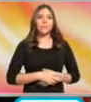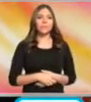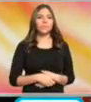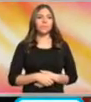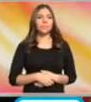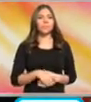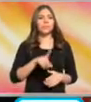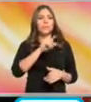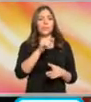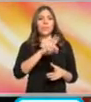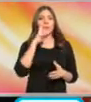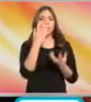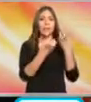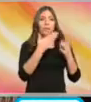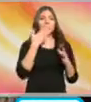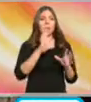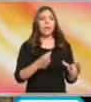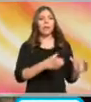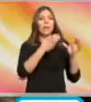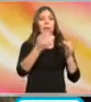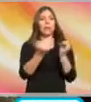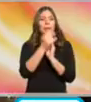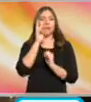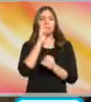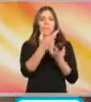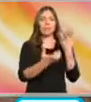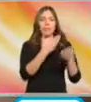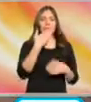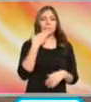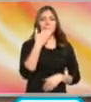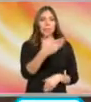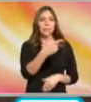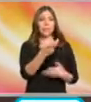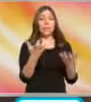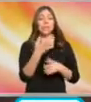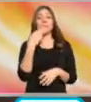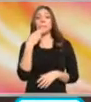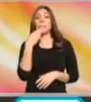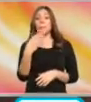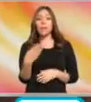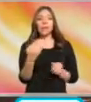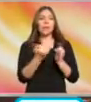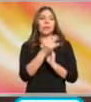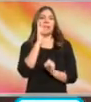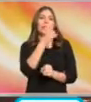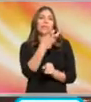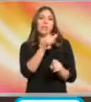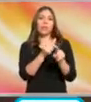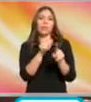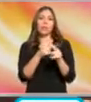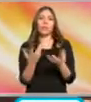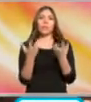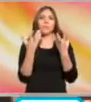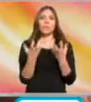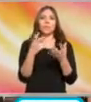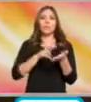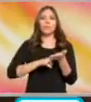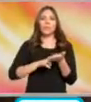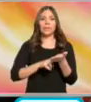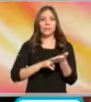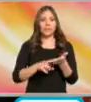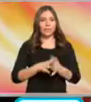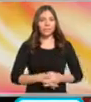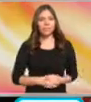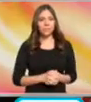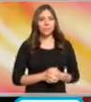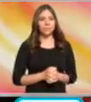nos va a quedar esto ya bien cocidito. perfecto. Ese es ya el Blanqueado. resultado de cuando lo hago bien hecho. Exactamente, Así es como sí. queda. Así es como te quedó, Humberto, ¿te